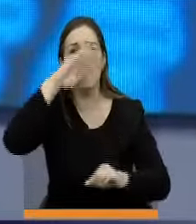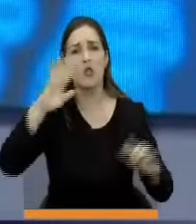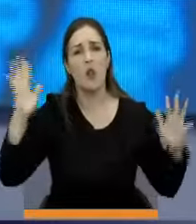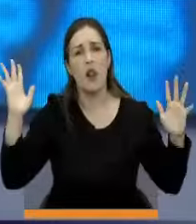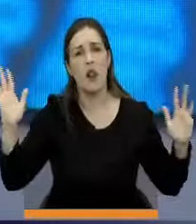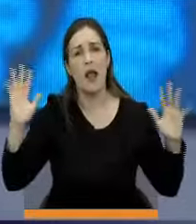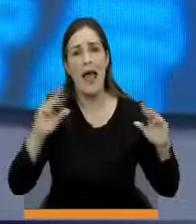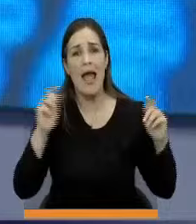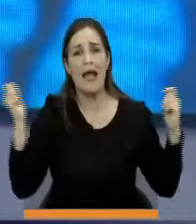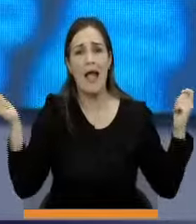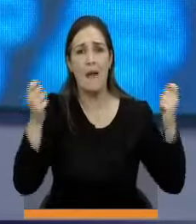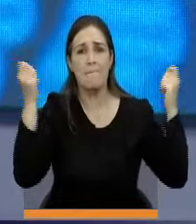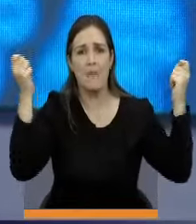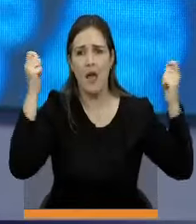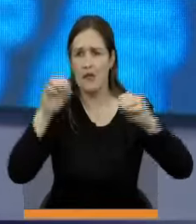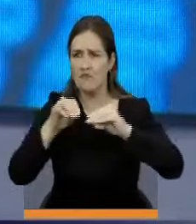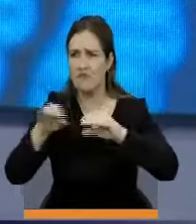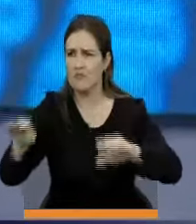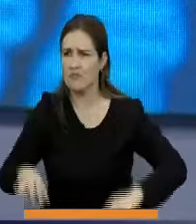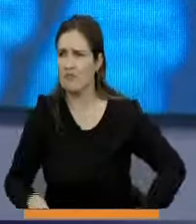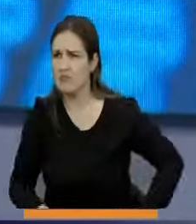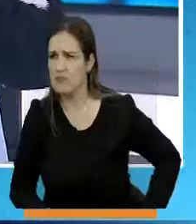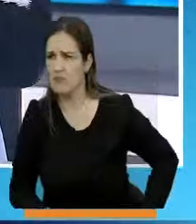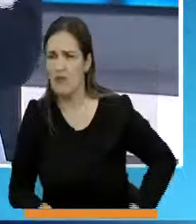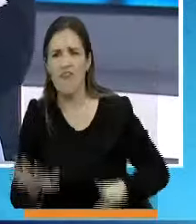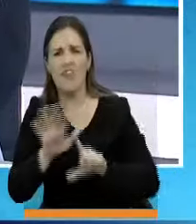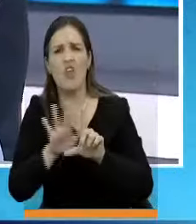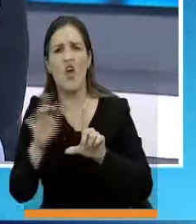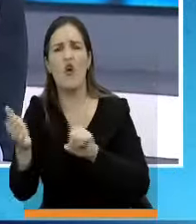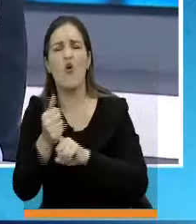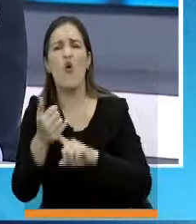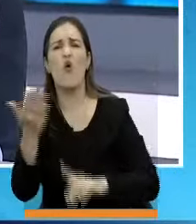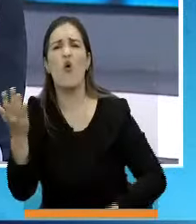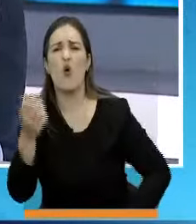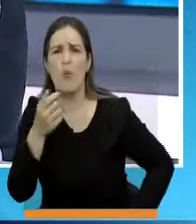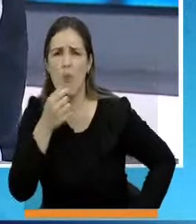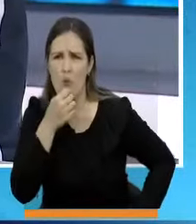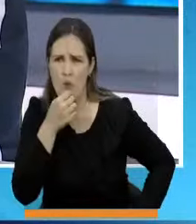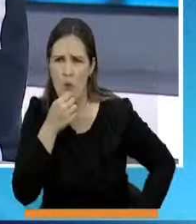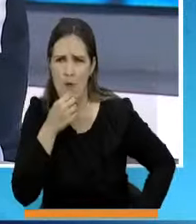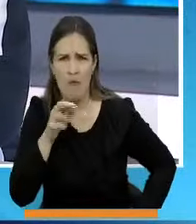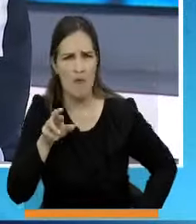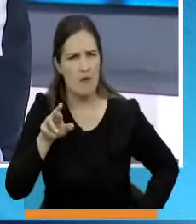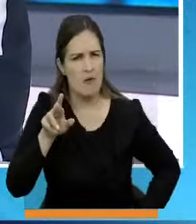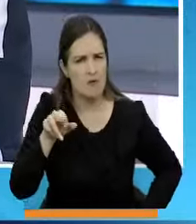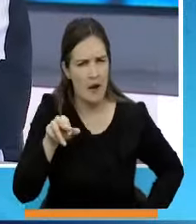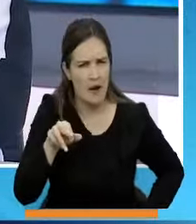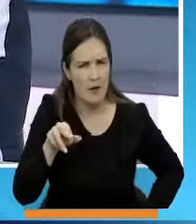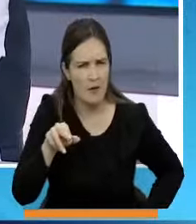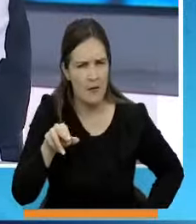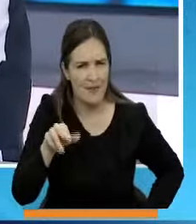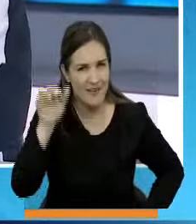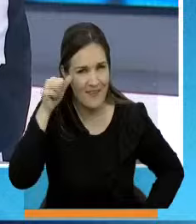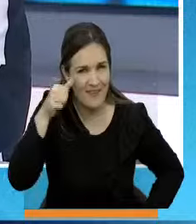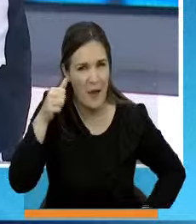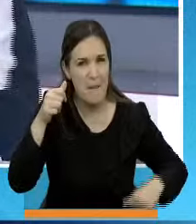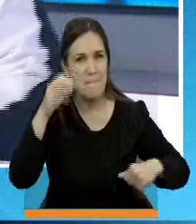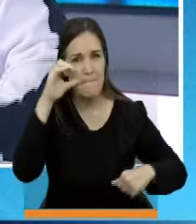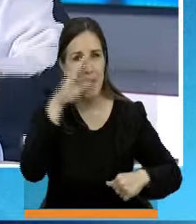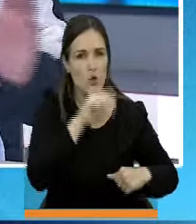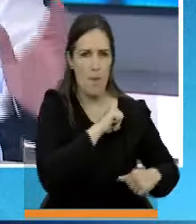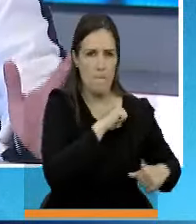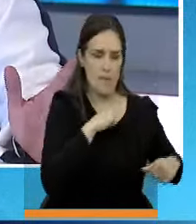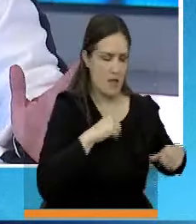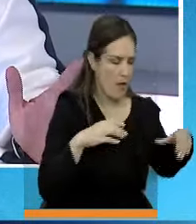uno comienza a decir, aquí hay gato encerrado. Y cuando uno quiere afectar a alguien, eso, voluntaria o